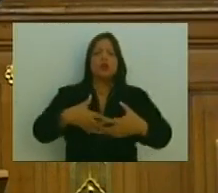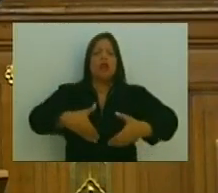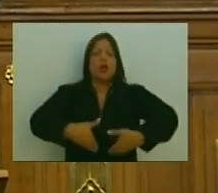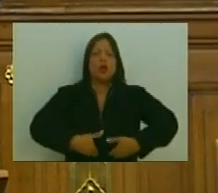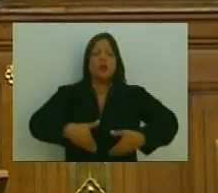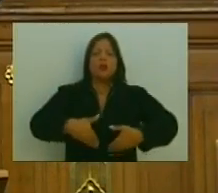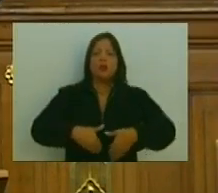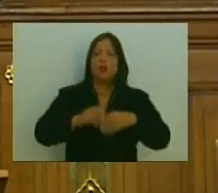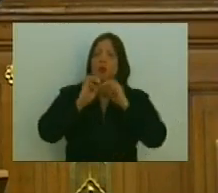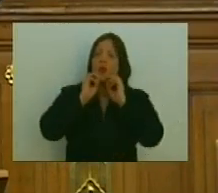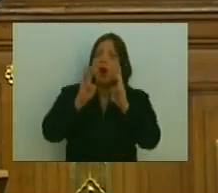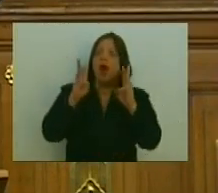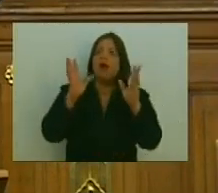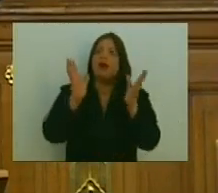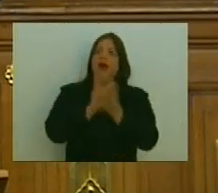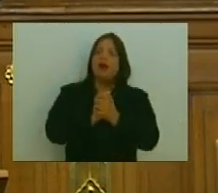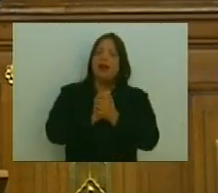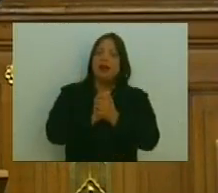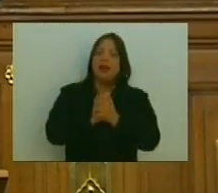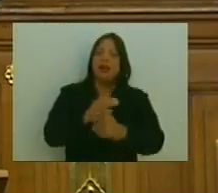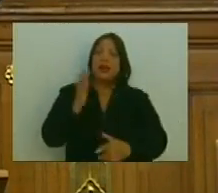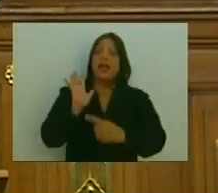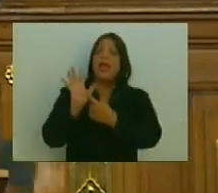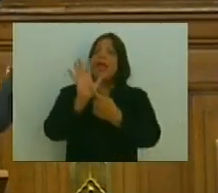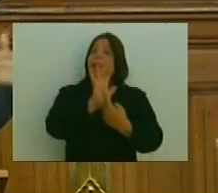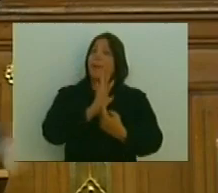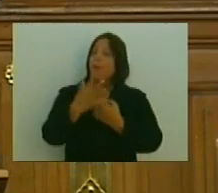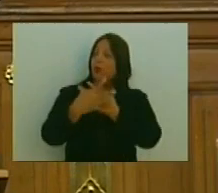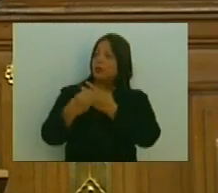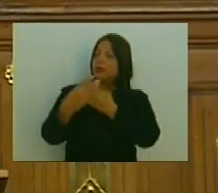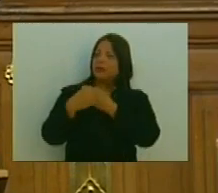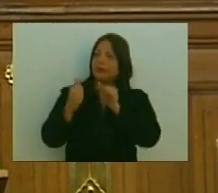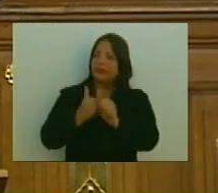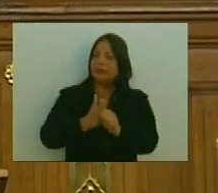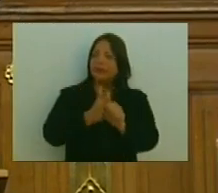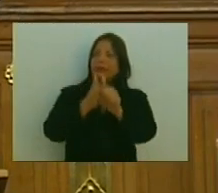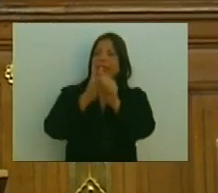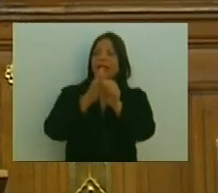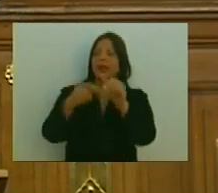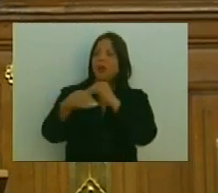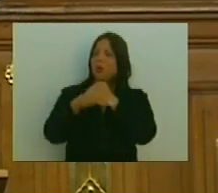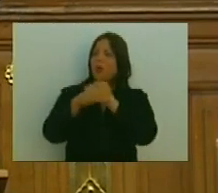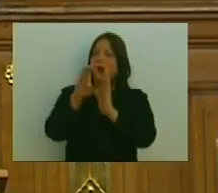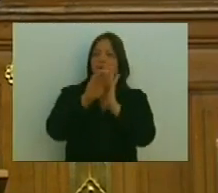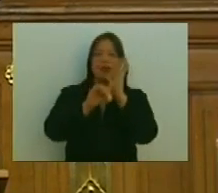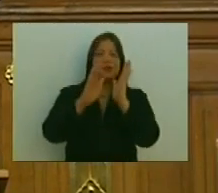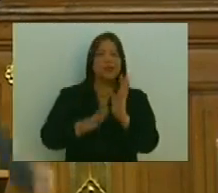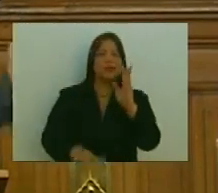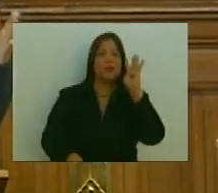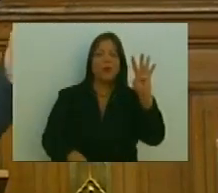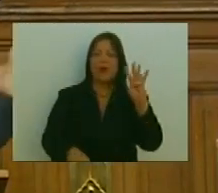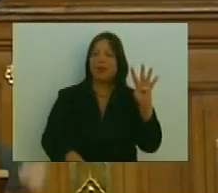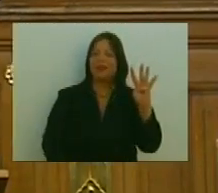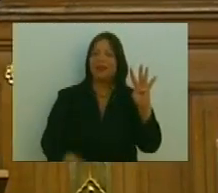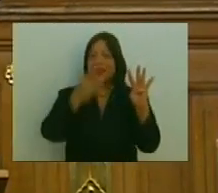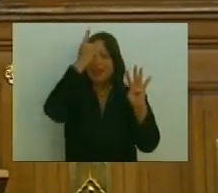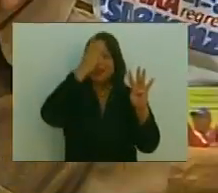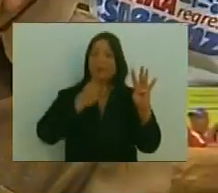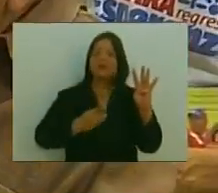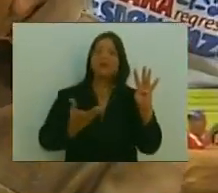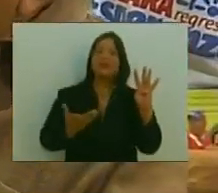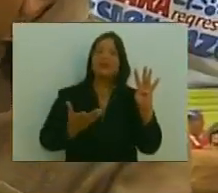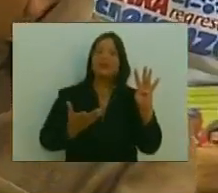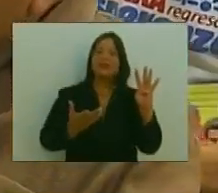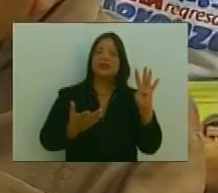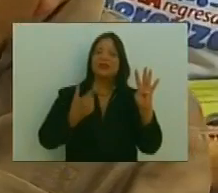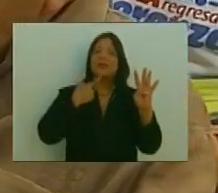Y yo digo, caramba, qué ejemplo a seguir esas personas, mis compañeros constituyentes. Ese es uno